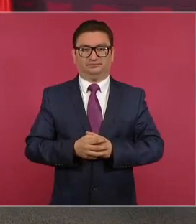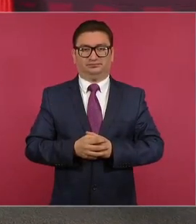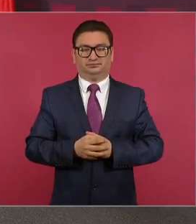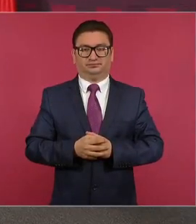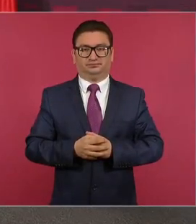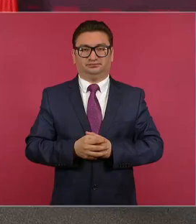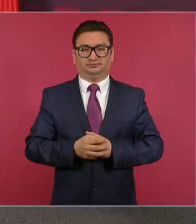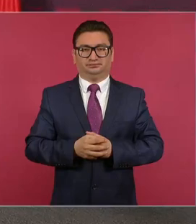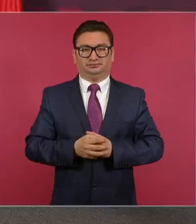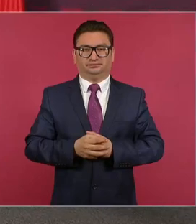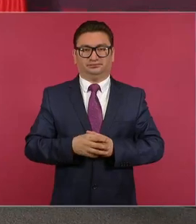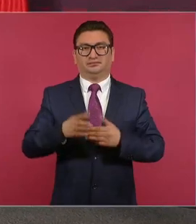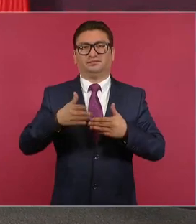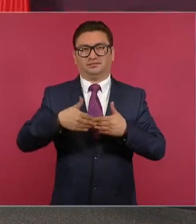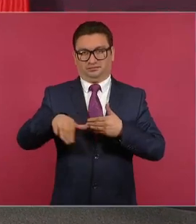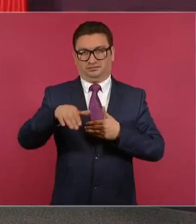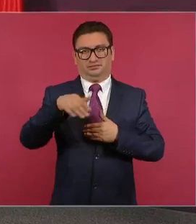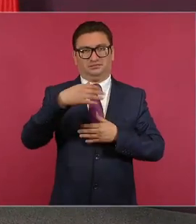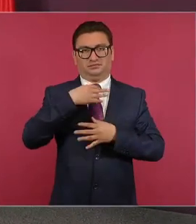y así para que